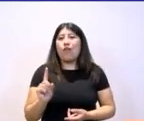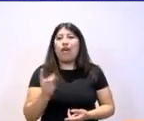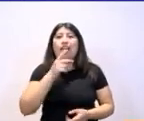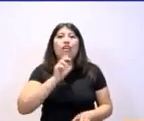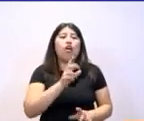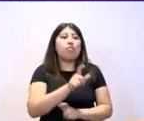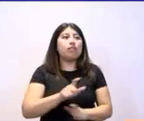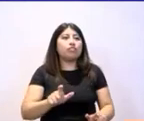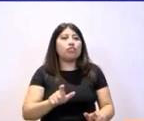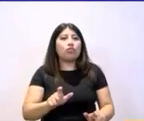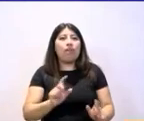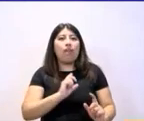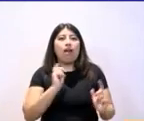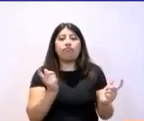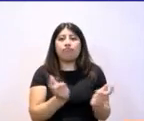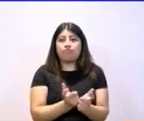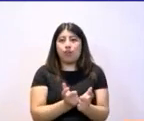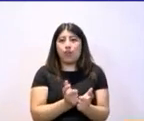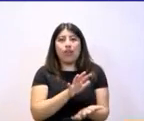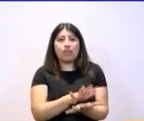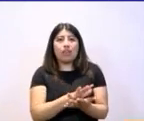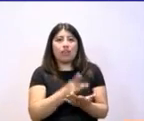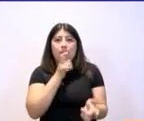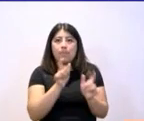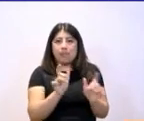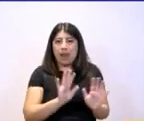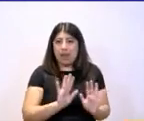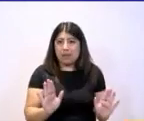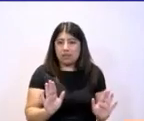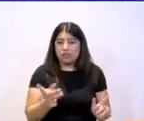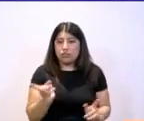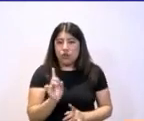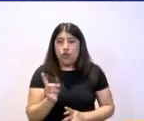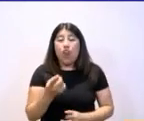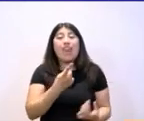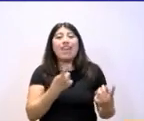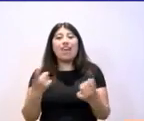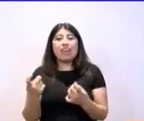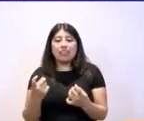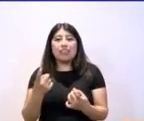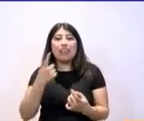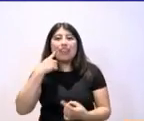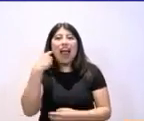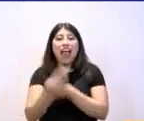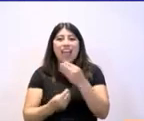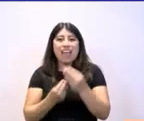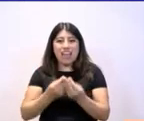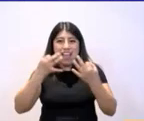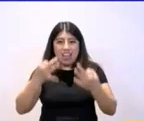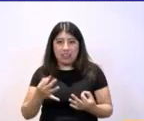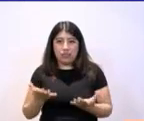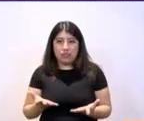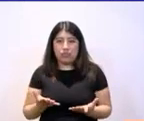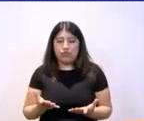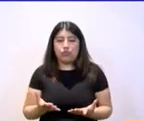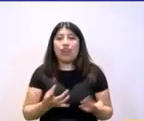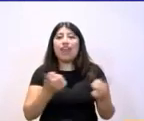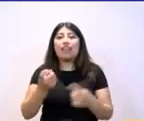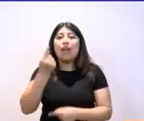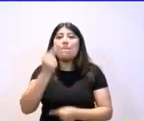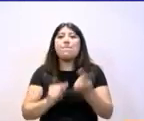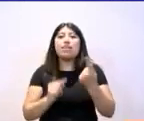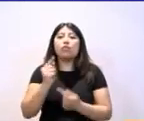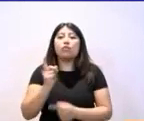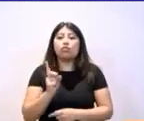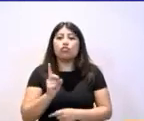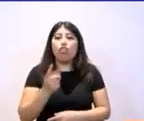gente y tranquilizarles con buenas palabras, porque lo que necesitan es hechos. Lo que necesitamos no solo es presupuestos,